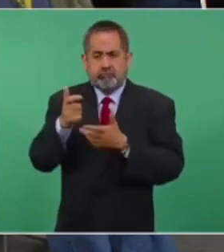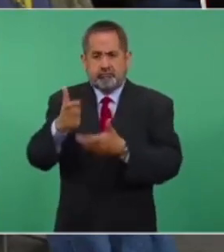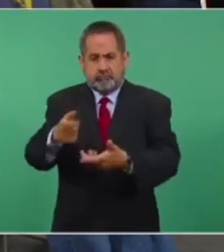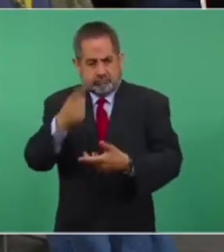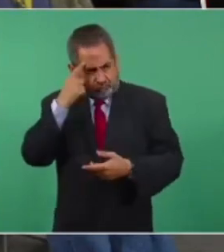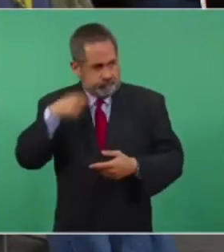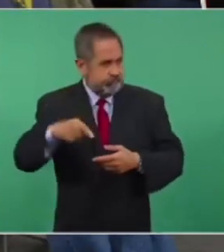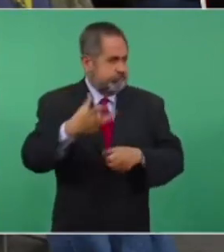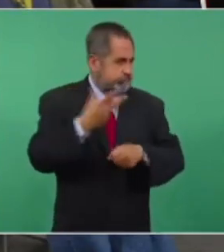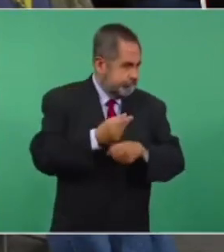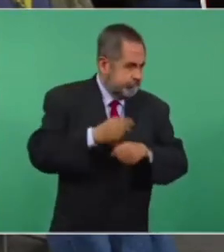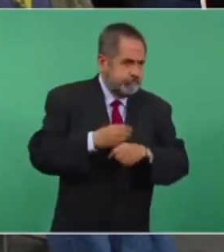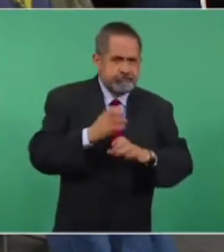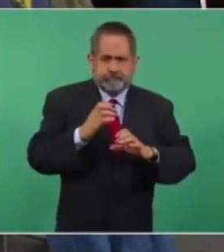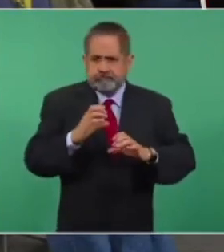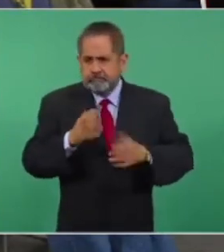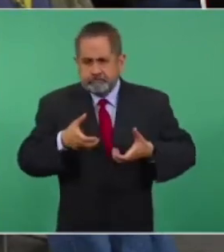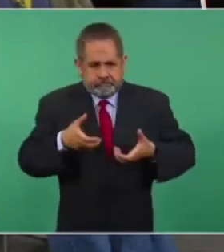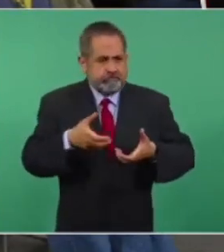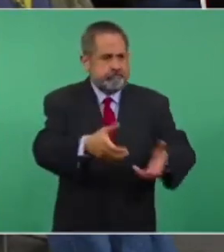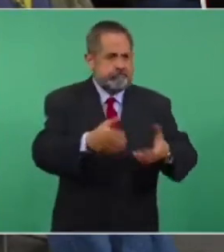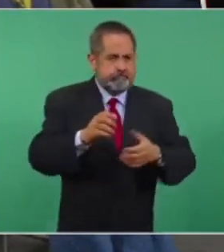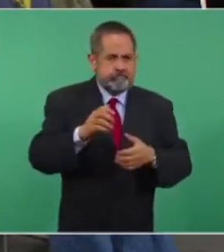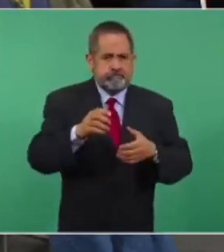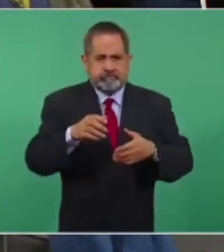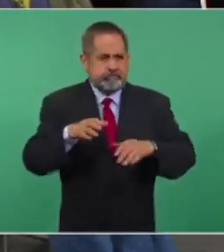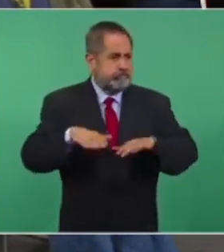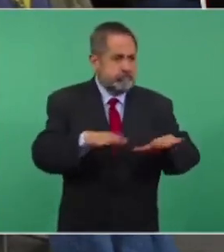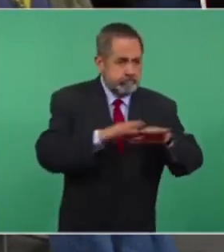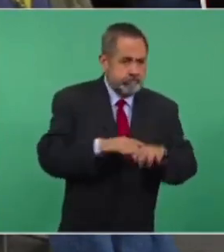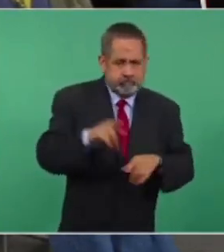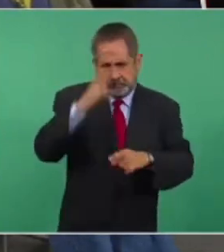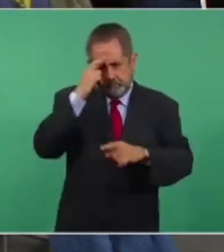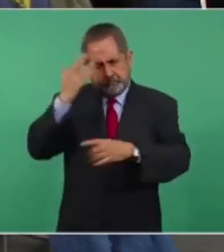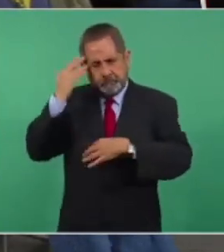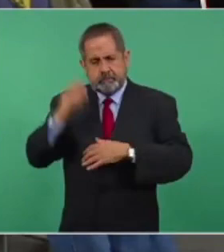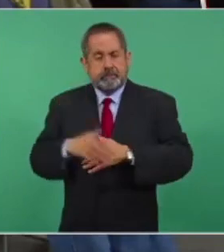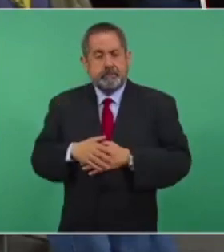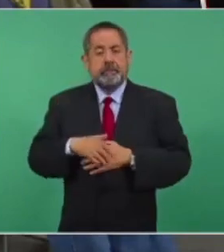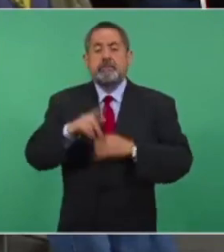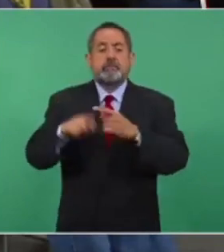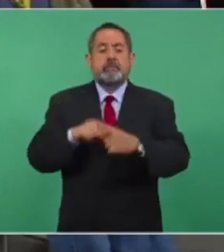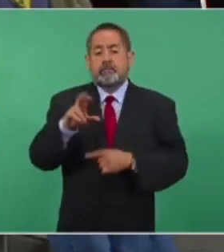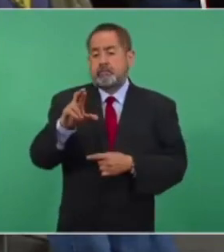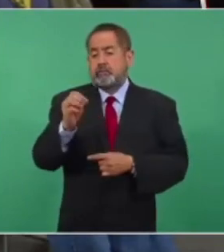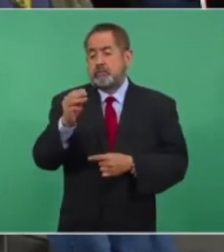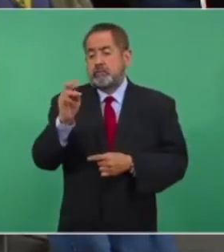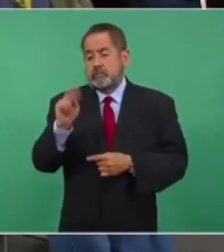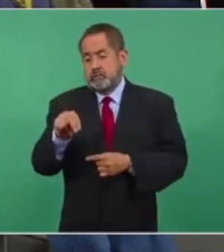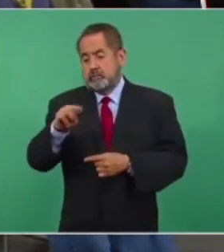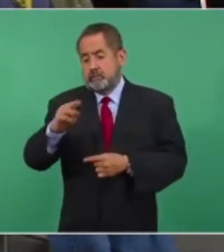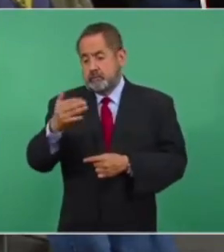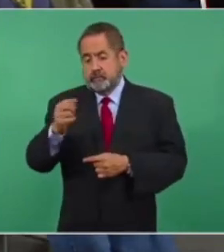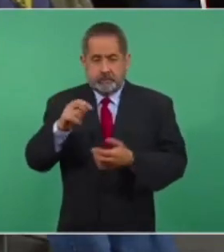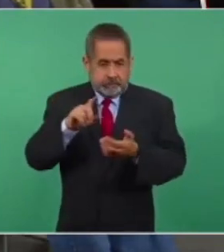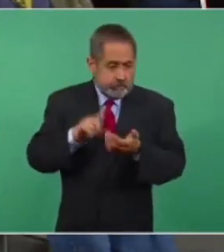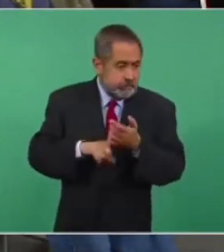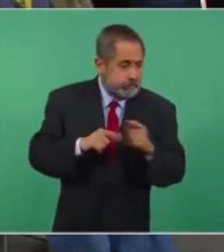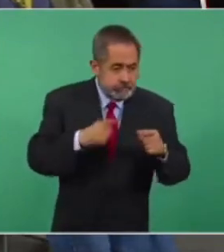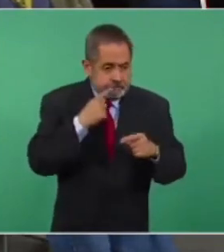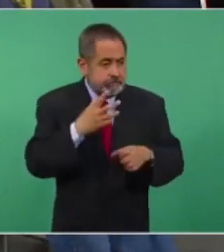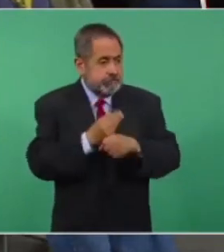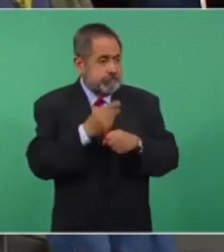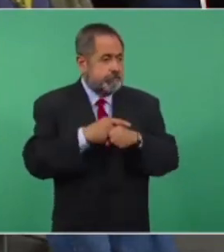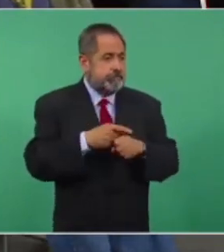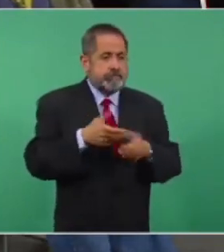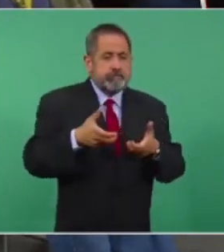para las calles, para las colonias, como usted lo ofreció. Estuvo Román Meyer, hicieron lo de la Lija, hicieron lo de la